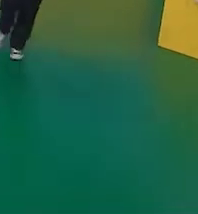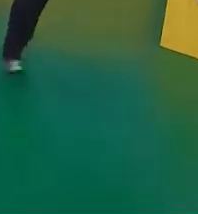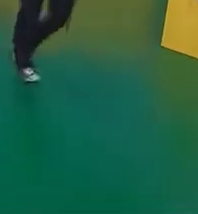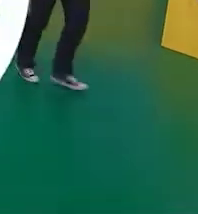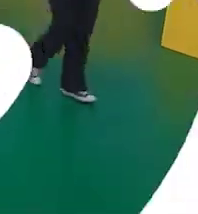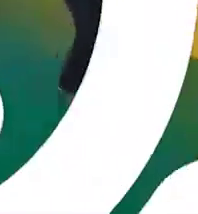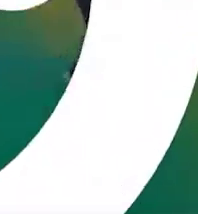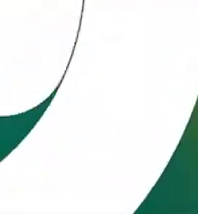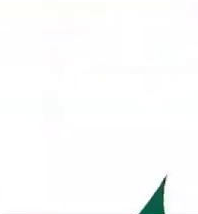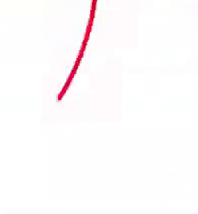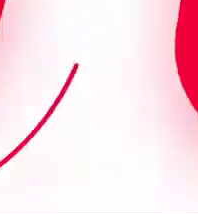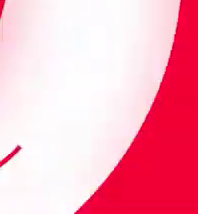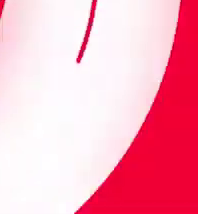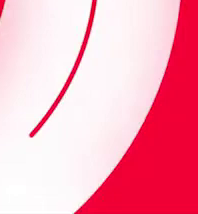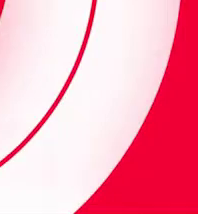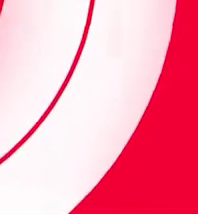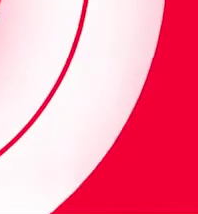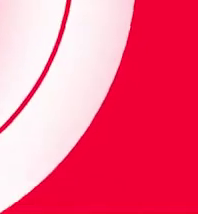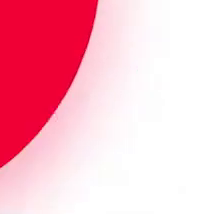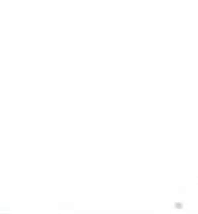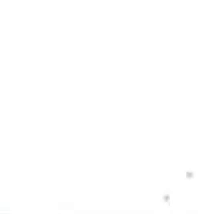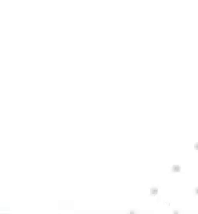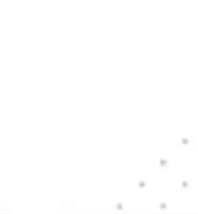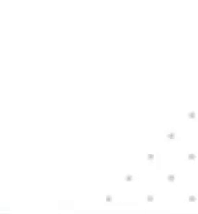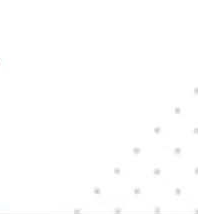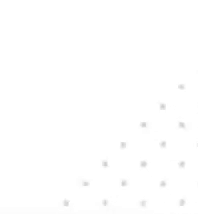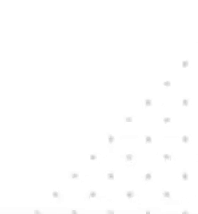ejercicio. La medalla ¿ah? De primer lugar!